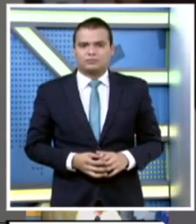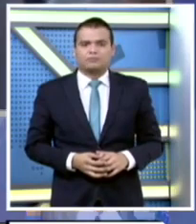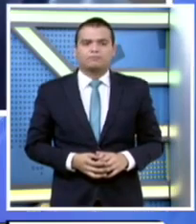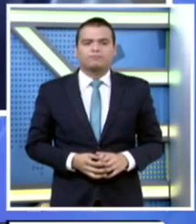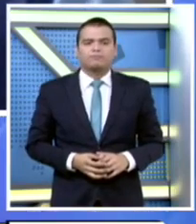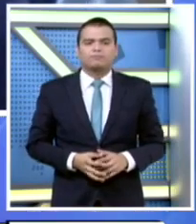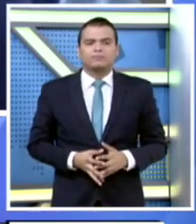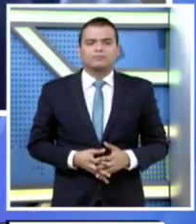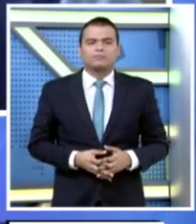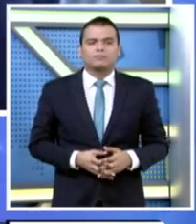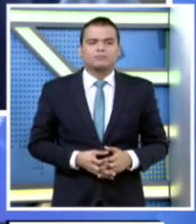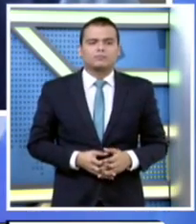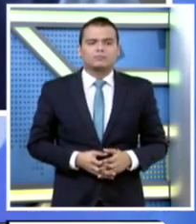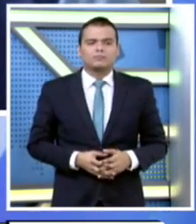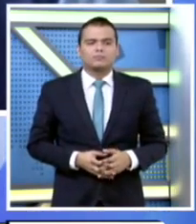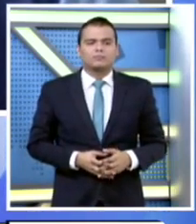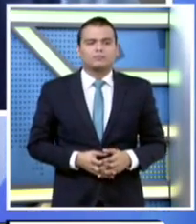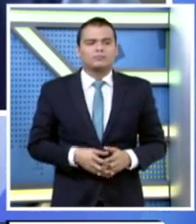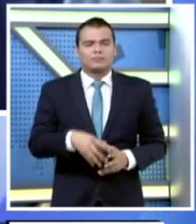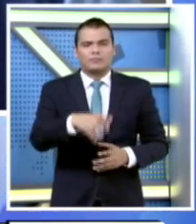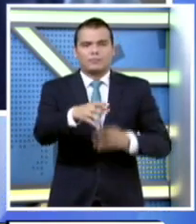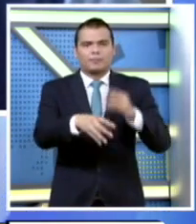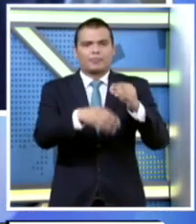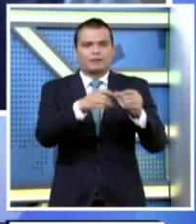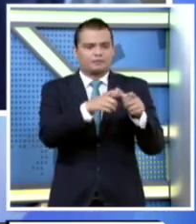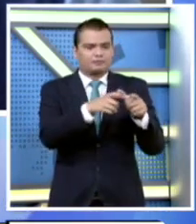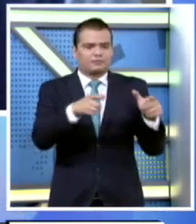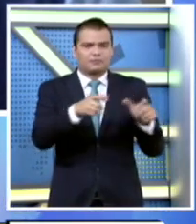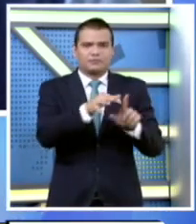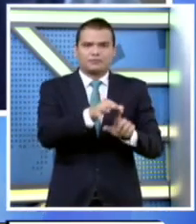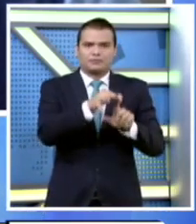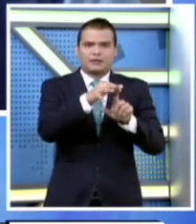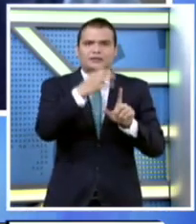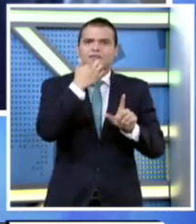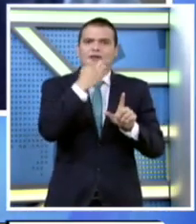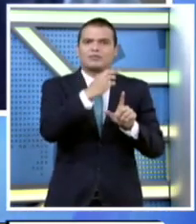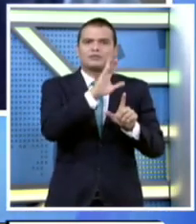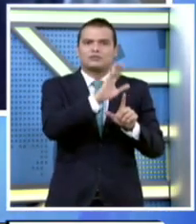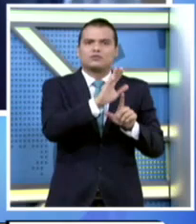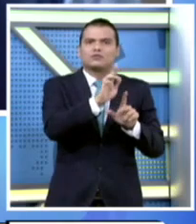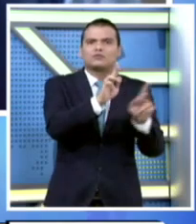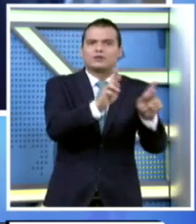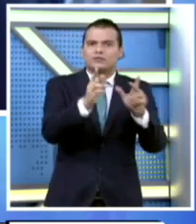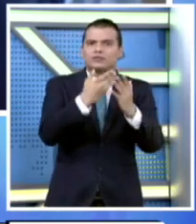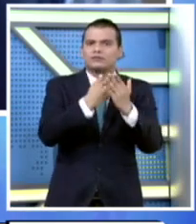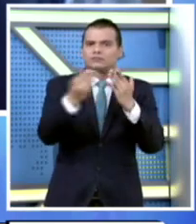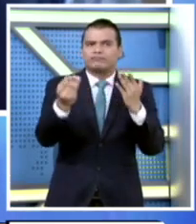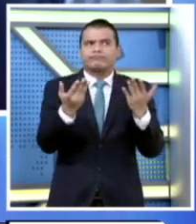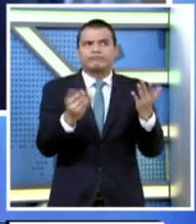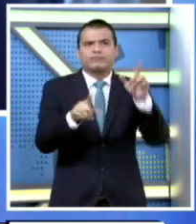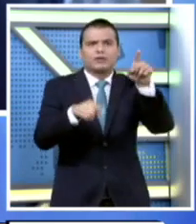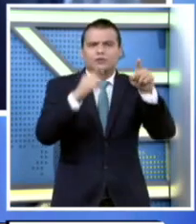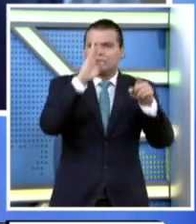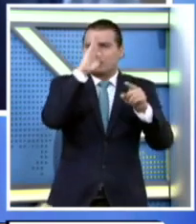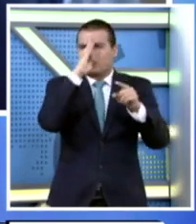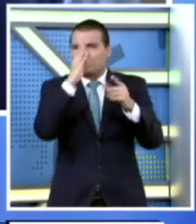Cali. Médico, con respecto al pasaporte digital, muchas dudas han surgido y tampoco se sabe muy bien cuántas